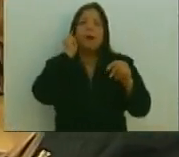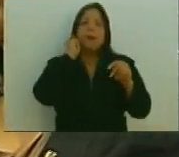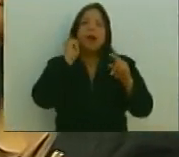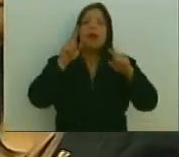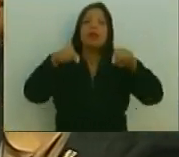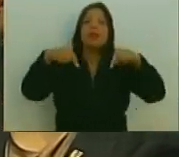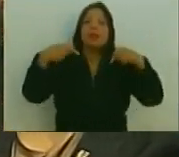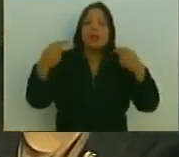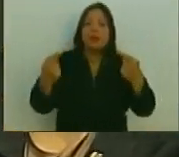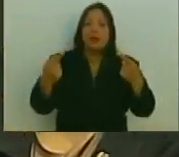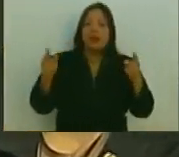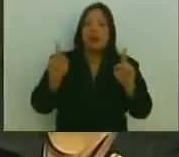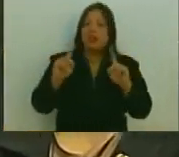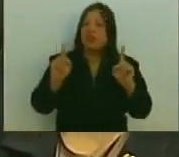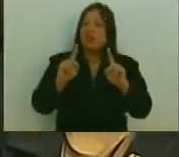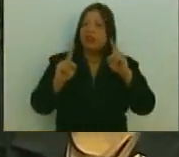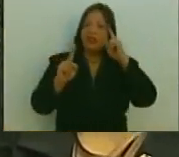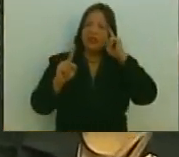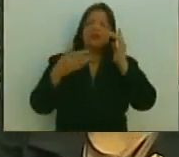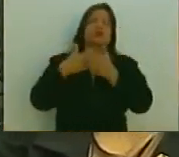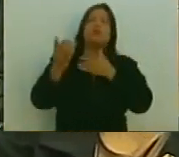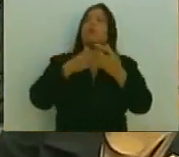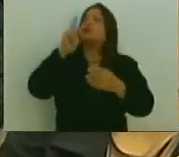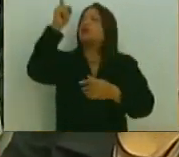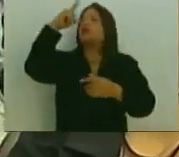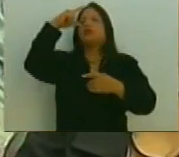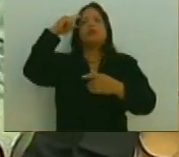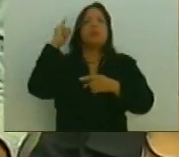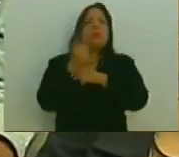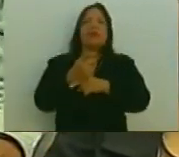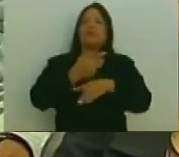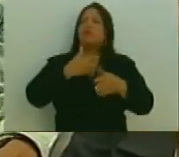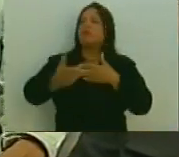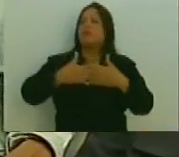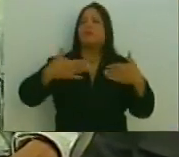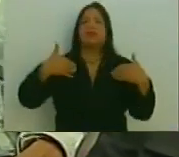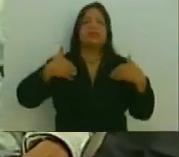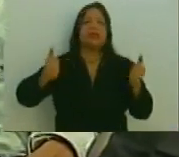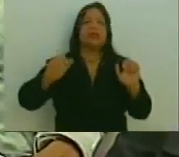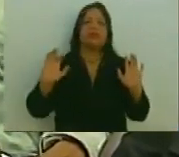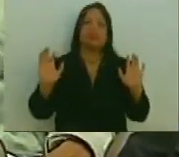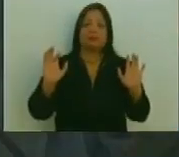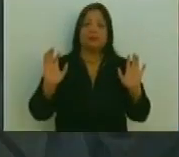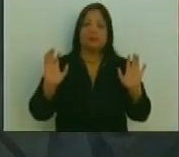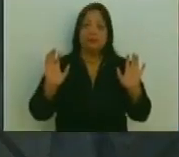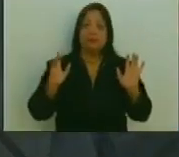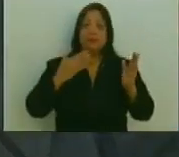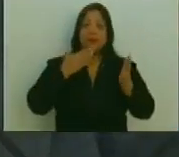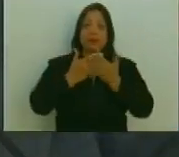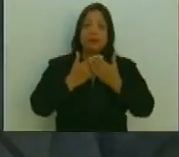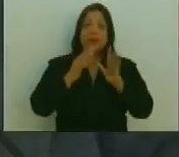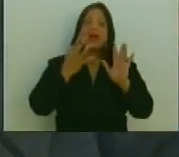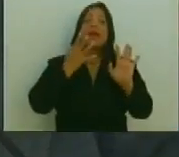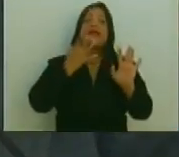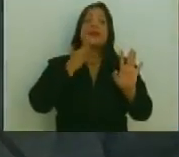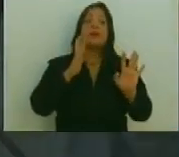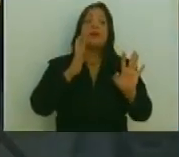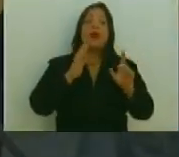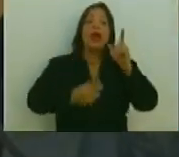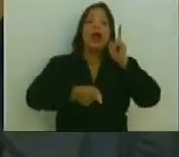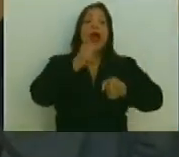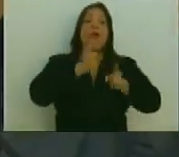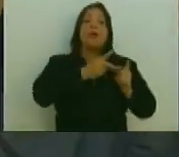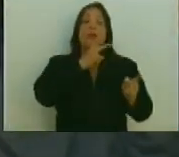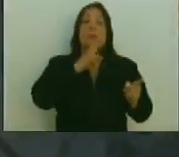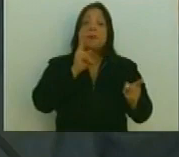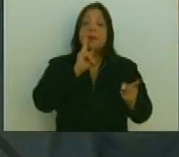decimos, no, Dios mío, que sea como tú quieras, pero que venga sanito. ¿Qué pasa? Que algunas